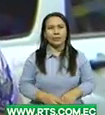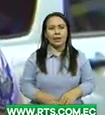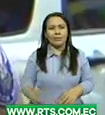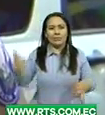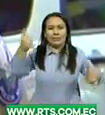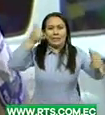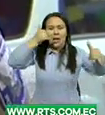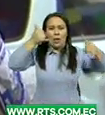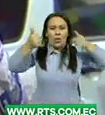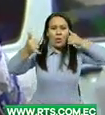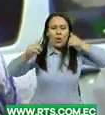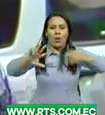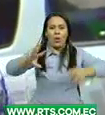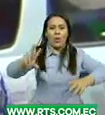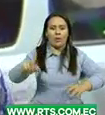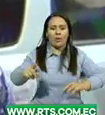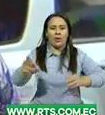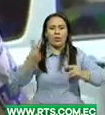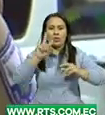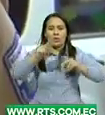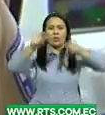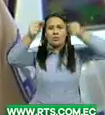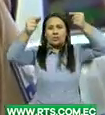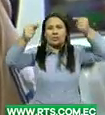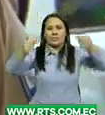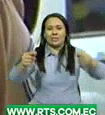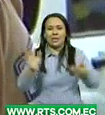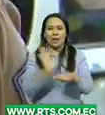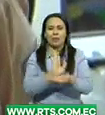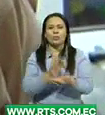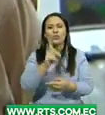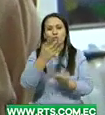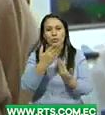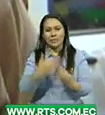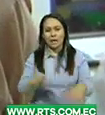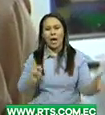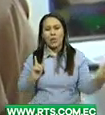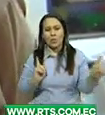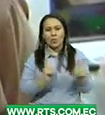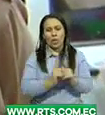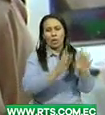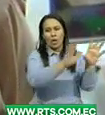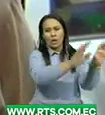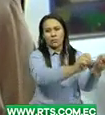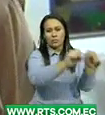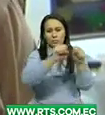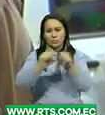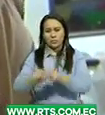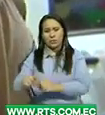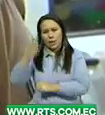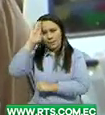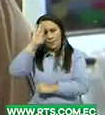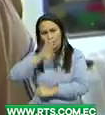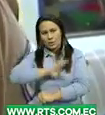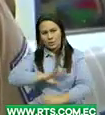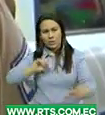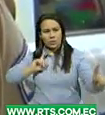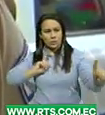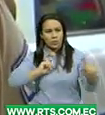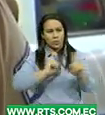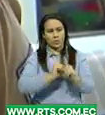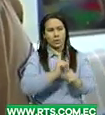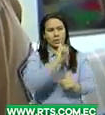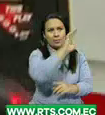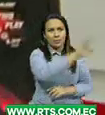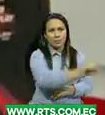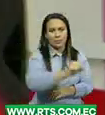celulares y dos televisores, de los cuales uno de ellos fue recuperado una vez que el personal policial se encontraba ya en